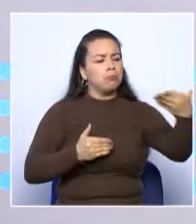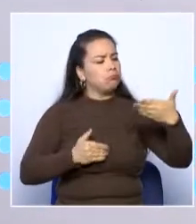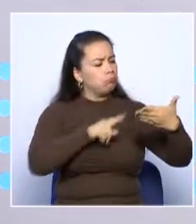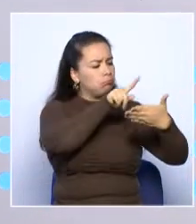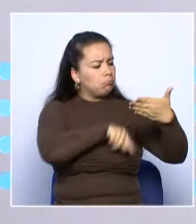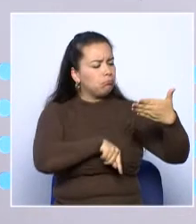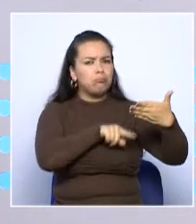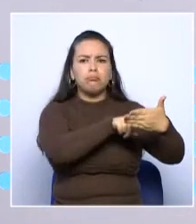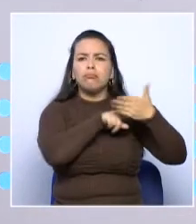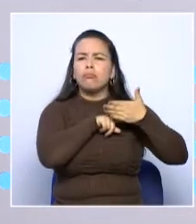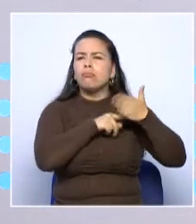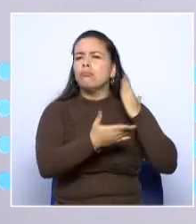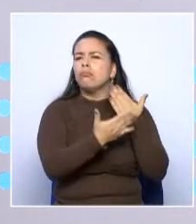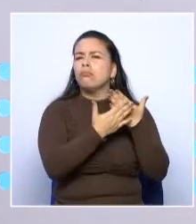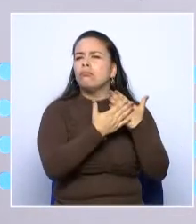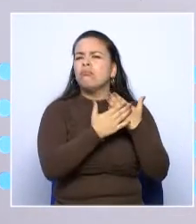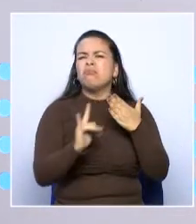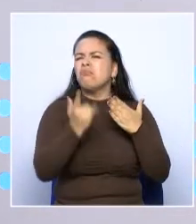dice